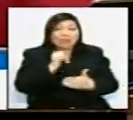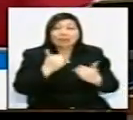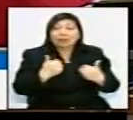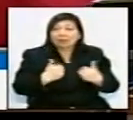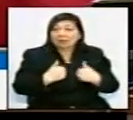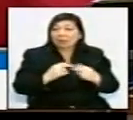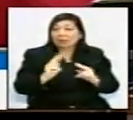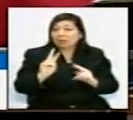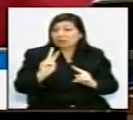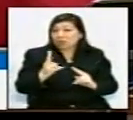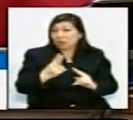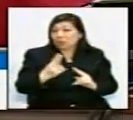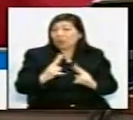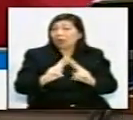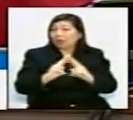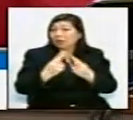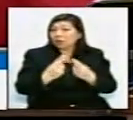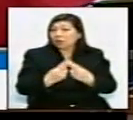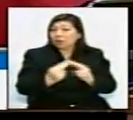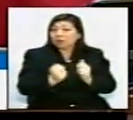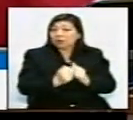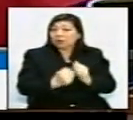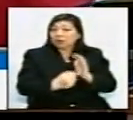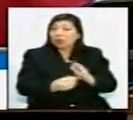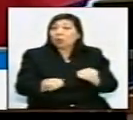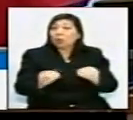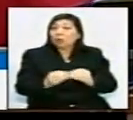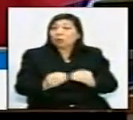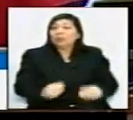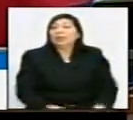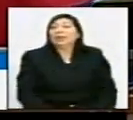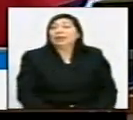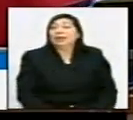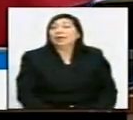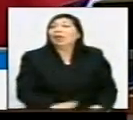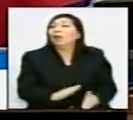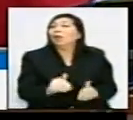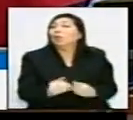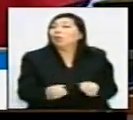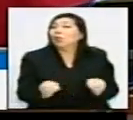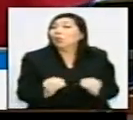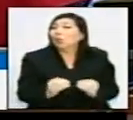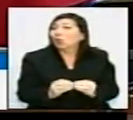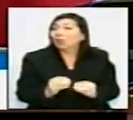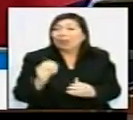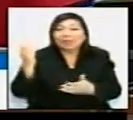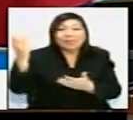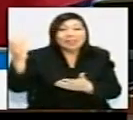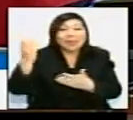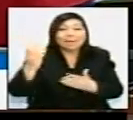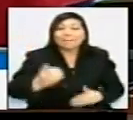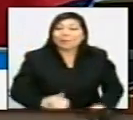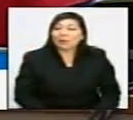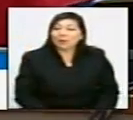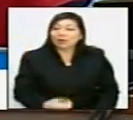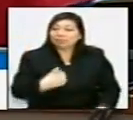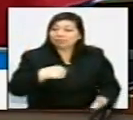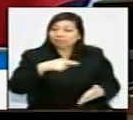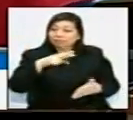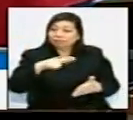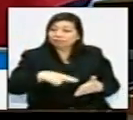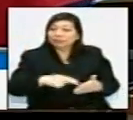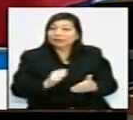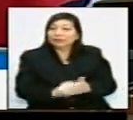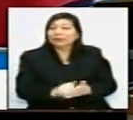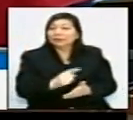tenido una segunda reunión con representantes de la Junta de Usuarios, todas las Juntas de Usuarios de Piura, y hemos revisado